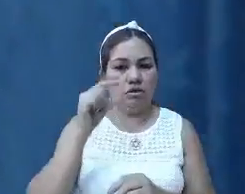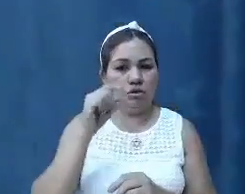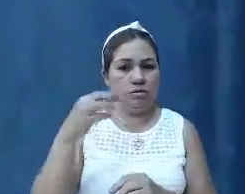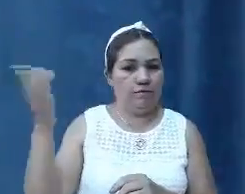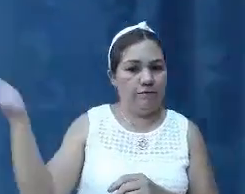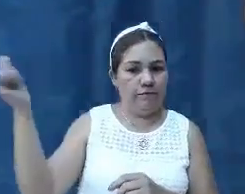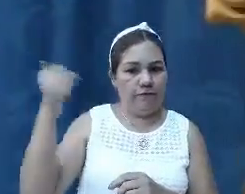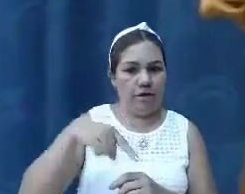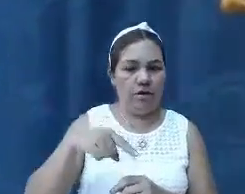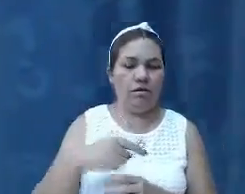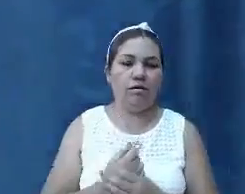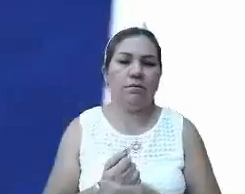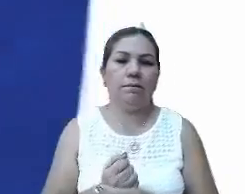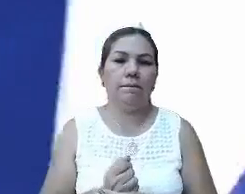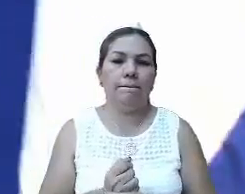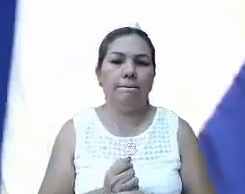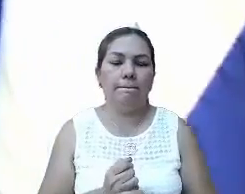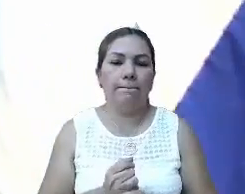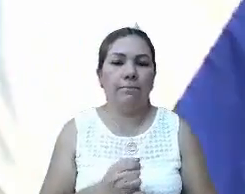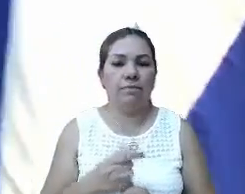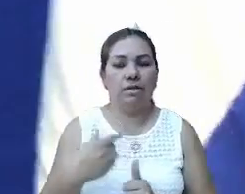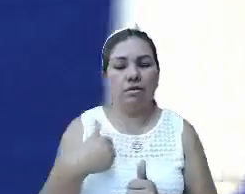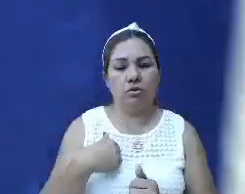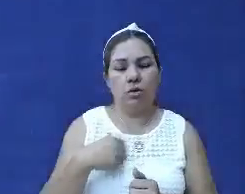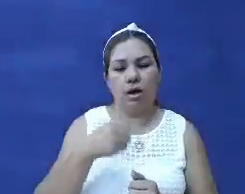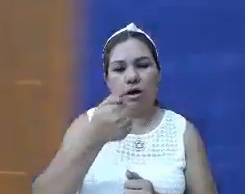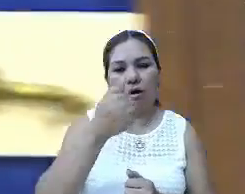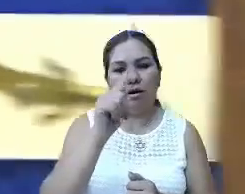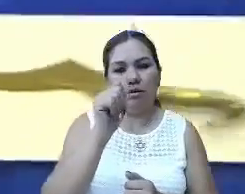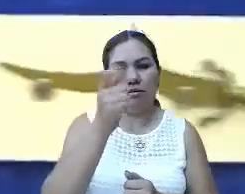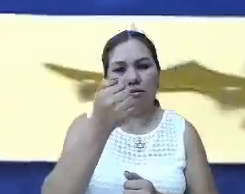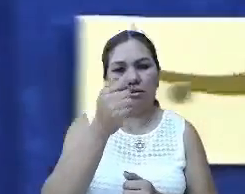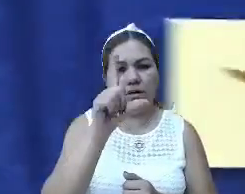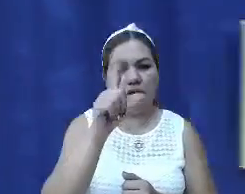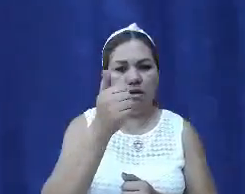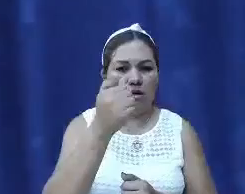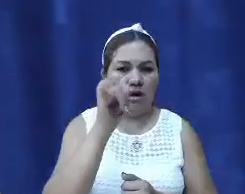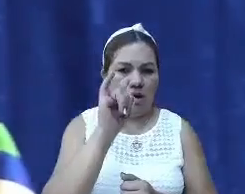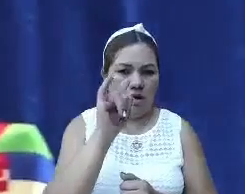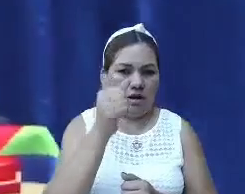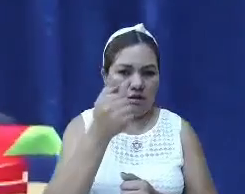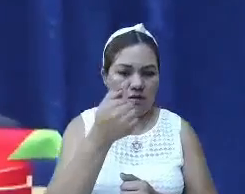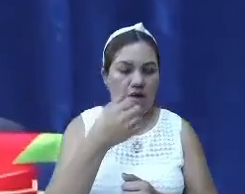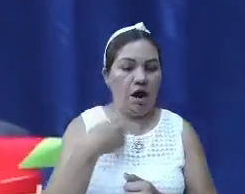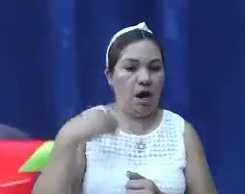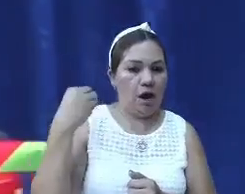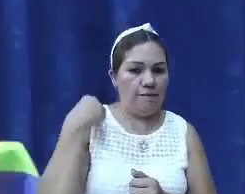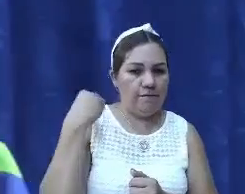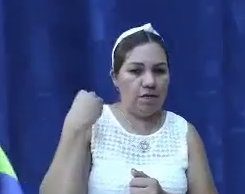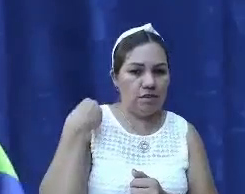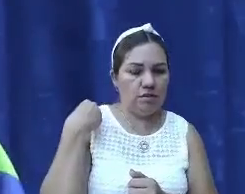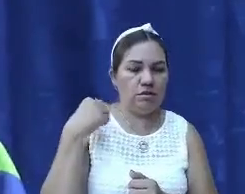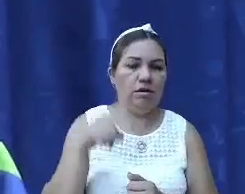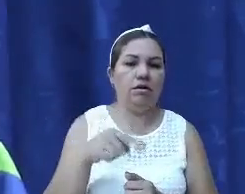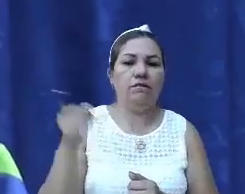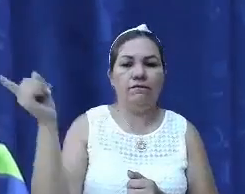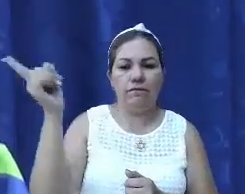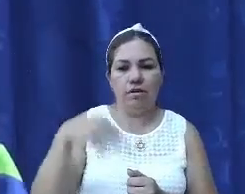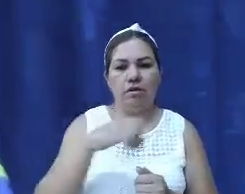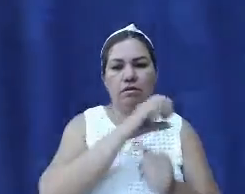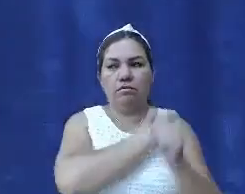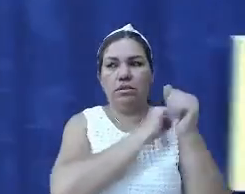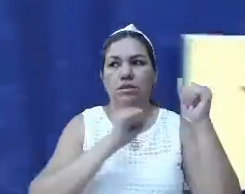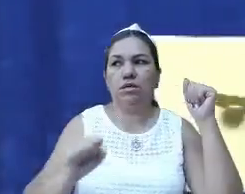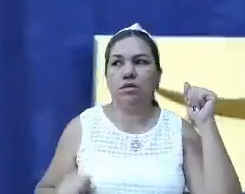pronto. Amado, yo soy una atalaya del último tiempo y mi deber es anunciarte que mi Señor viene.